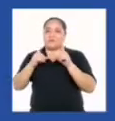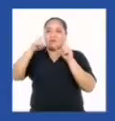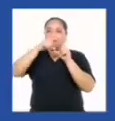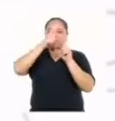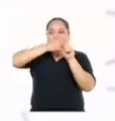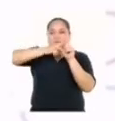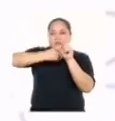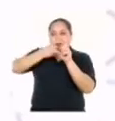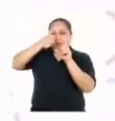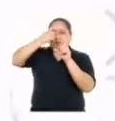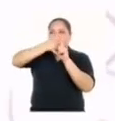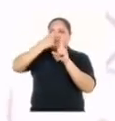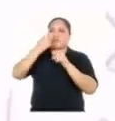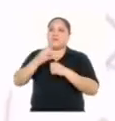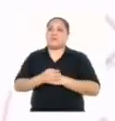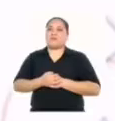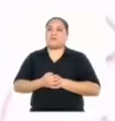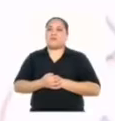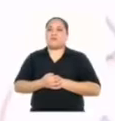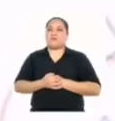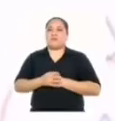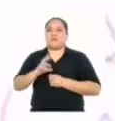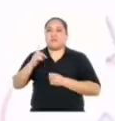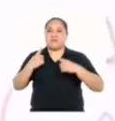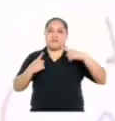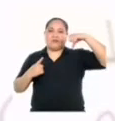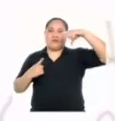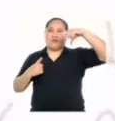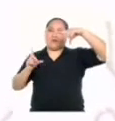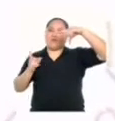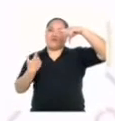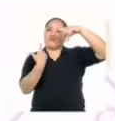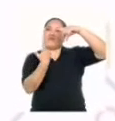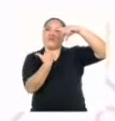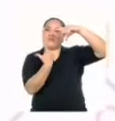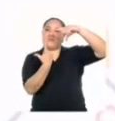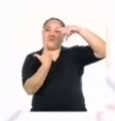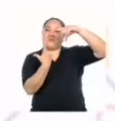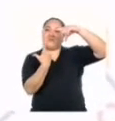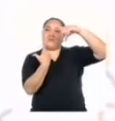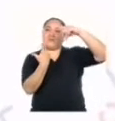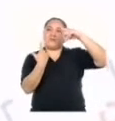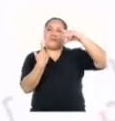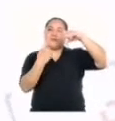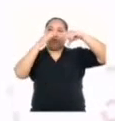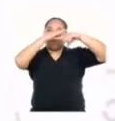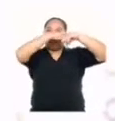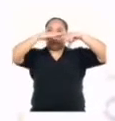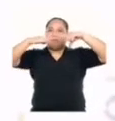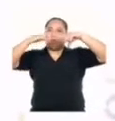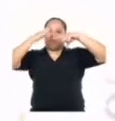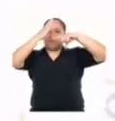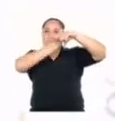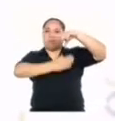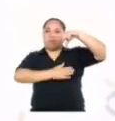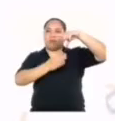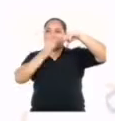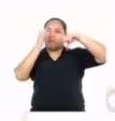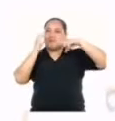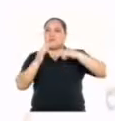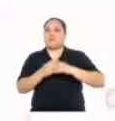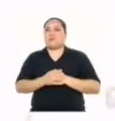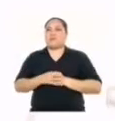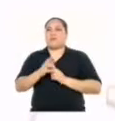de ángulos. El primer criterio de congruencia se llama lado, lado, lado, y